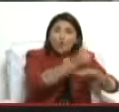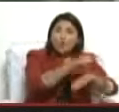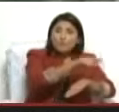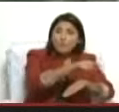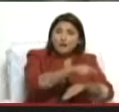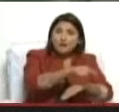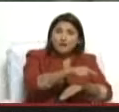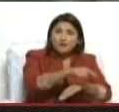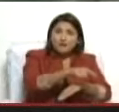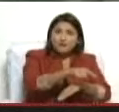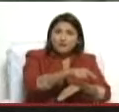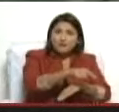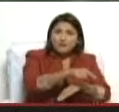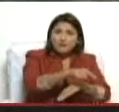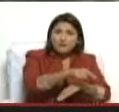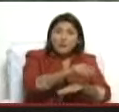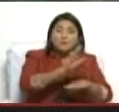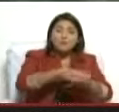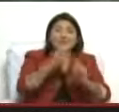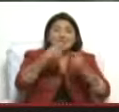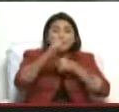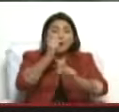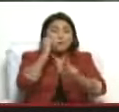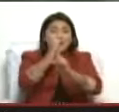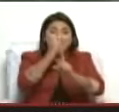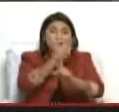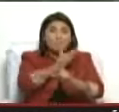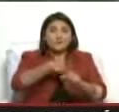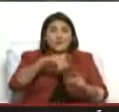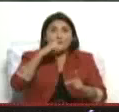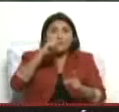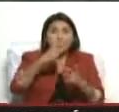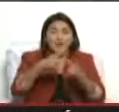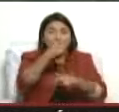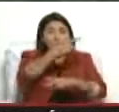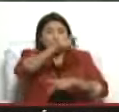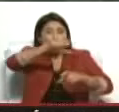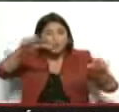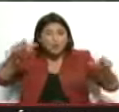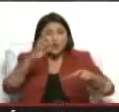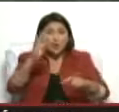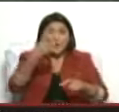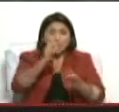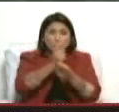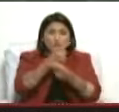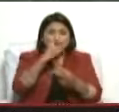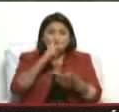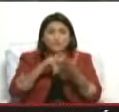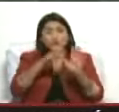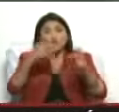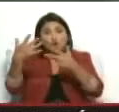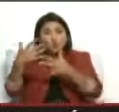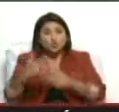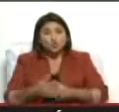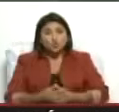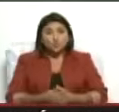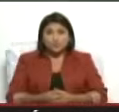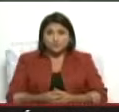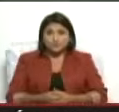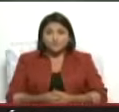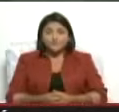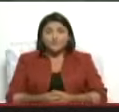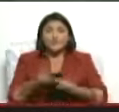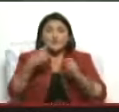condenados por ese intento de de masacre que ocurrió el 4 de agosto del año 2018 el intento de